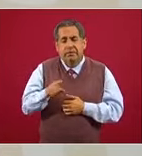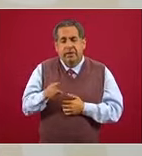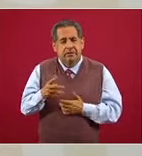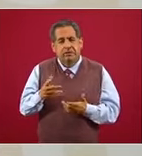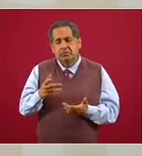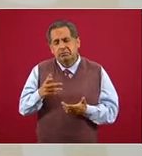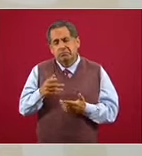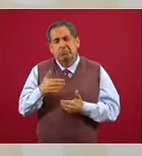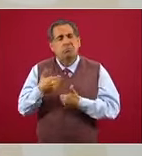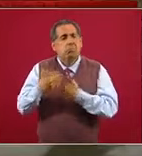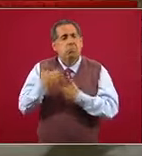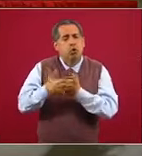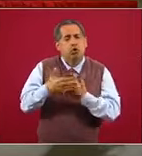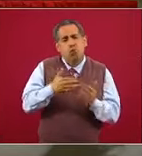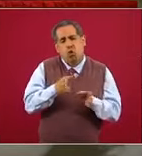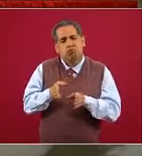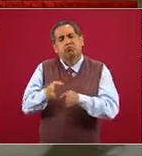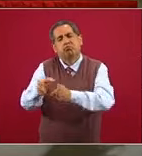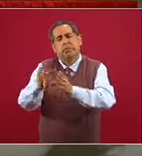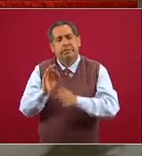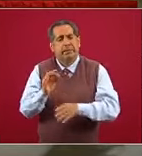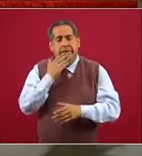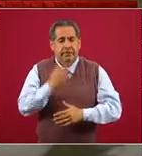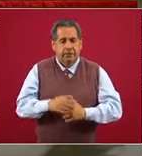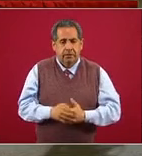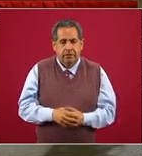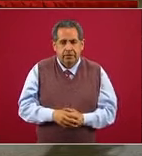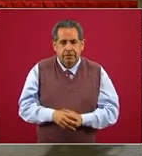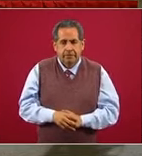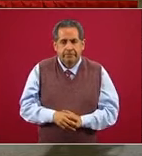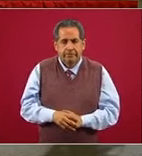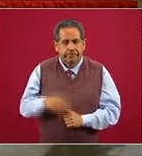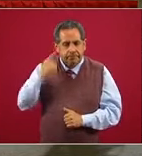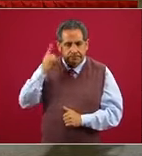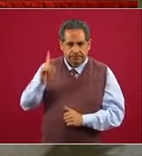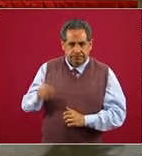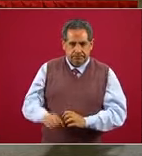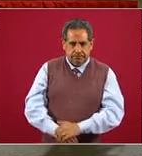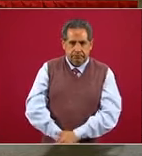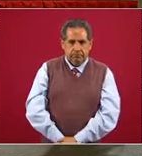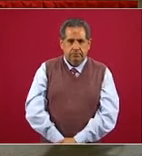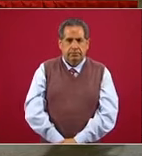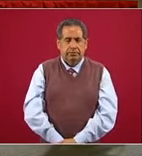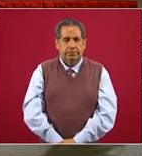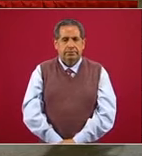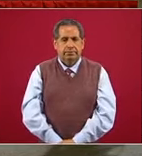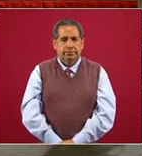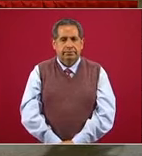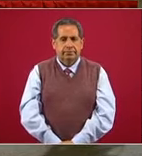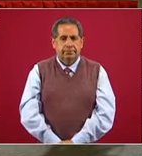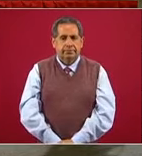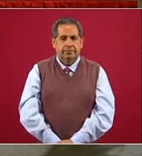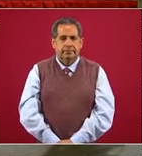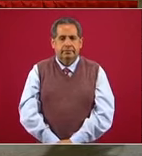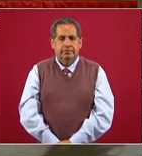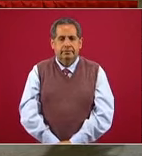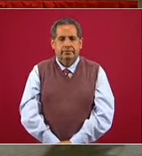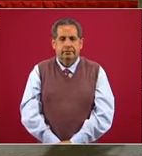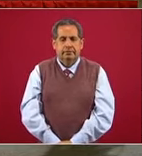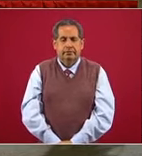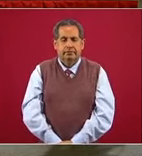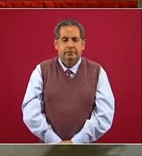retomando su rumbo. Me queda claro que vivir en tiempos de pandemia es el infierno de los hipocondriacos. ¿Se siente que se van a enfermar en